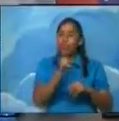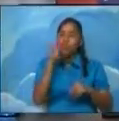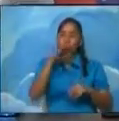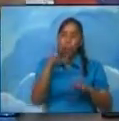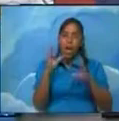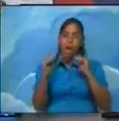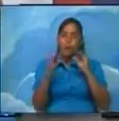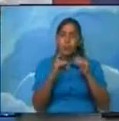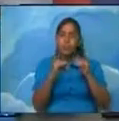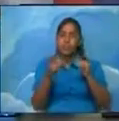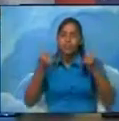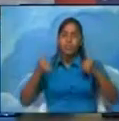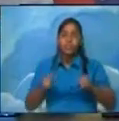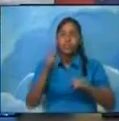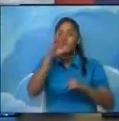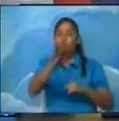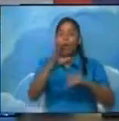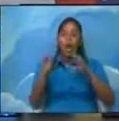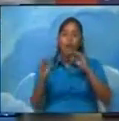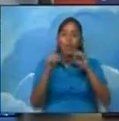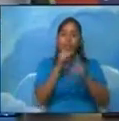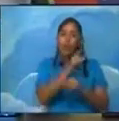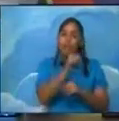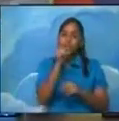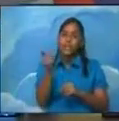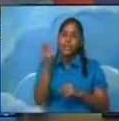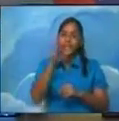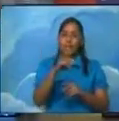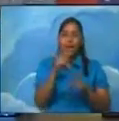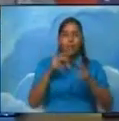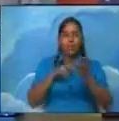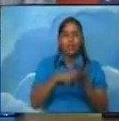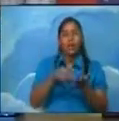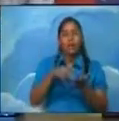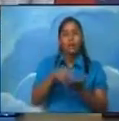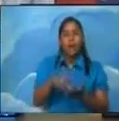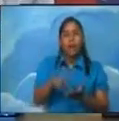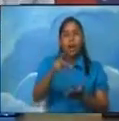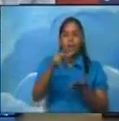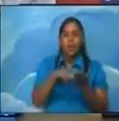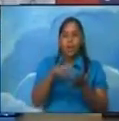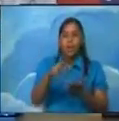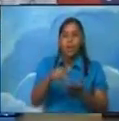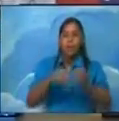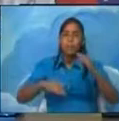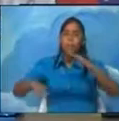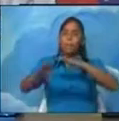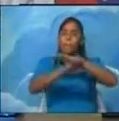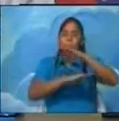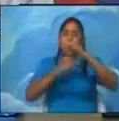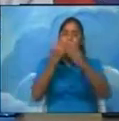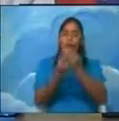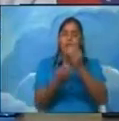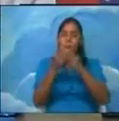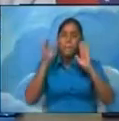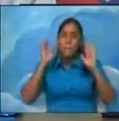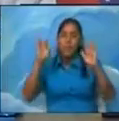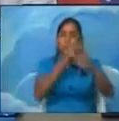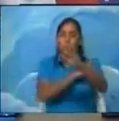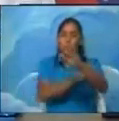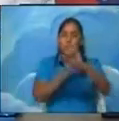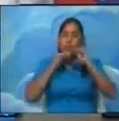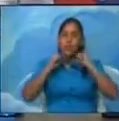estoy hablando a los hijos, le estoy hablando a ustedes que han caminado bajo la mano poderosa del